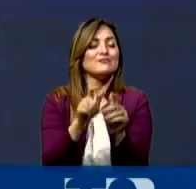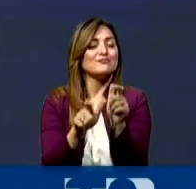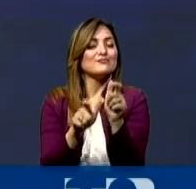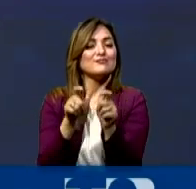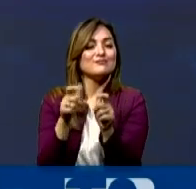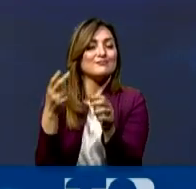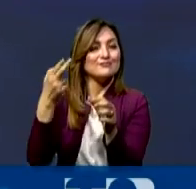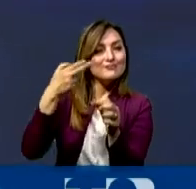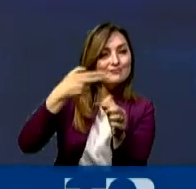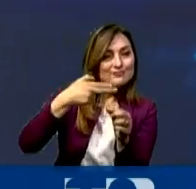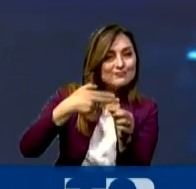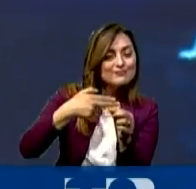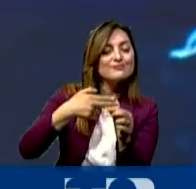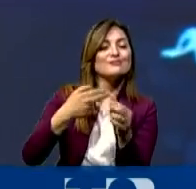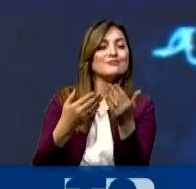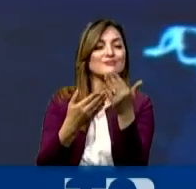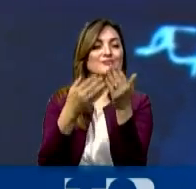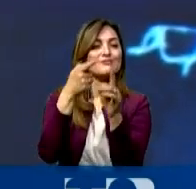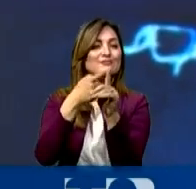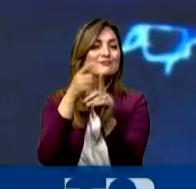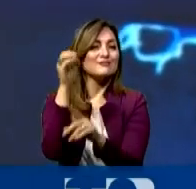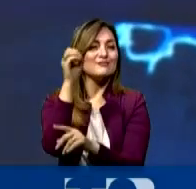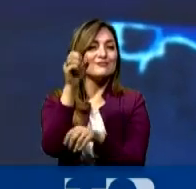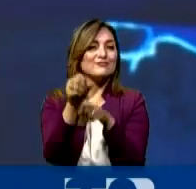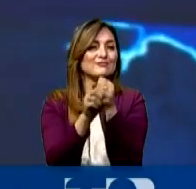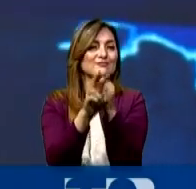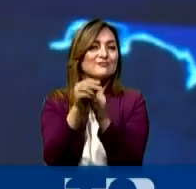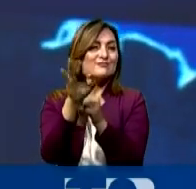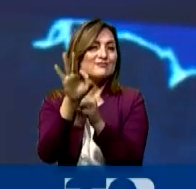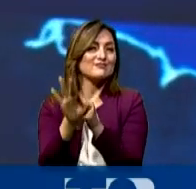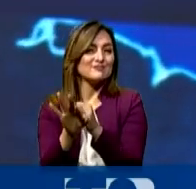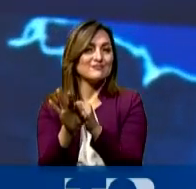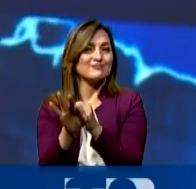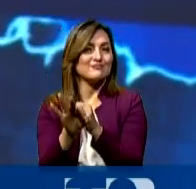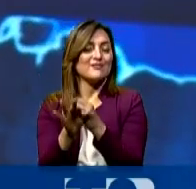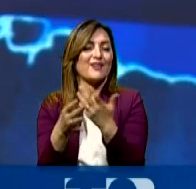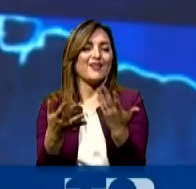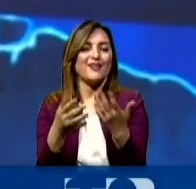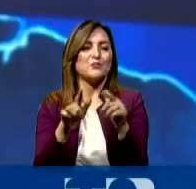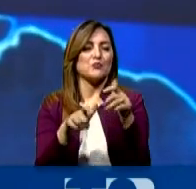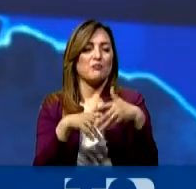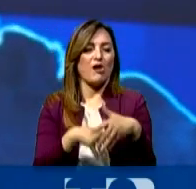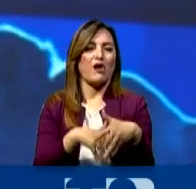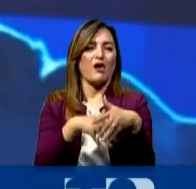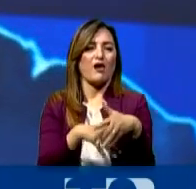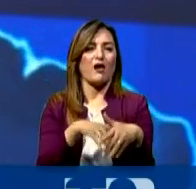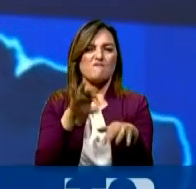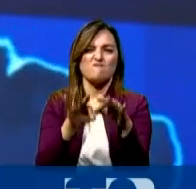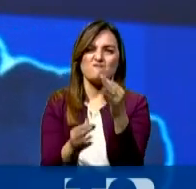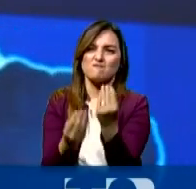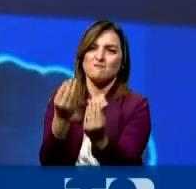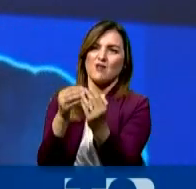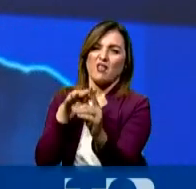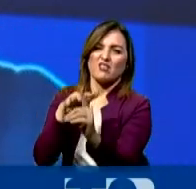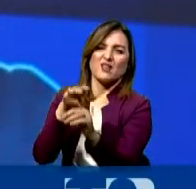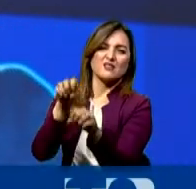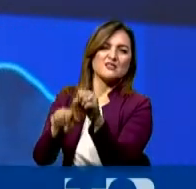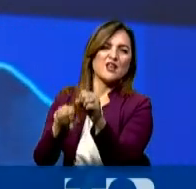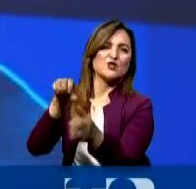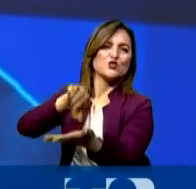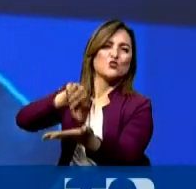tuvieron participación en los eventos de octubre del año 19 no sólo aquellos que quemaron la ciudad sino a